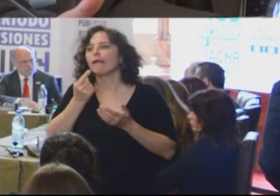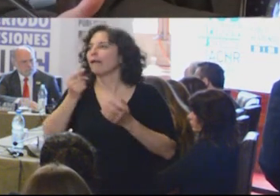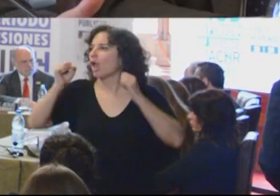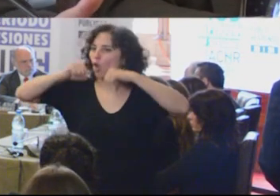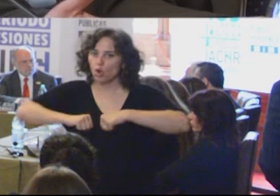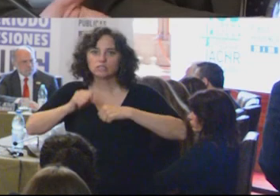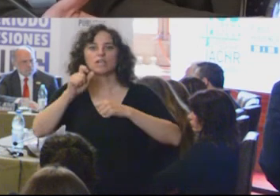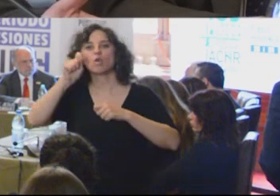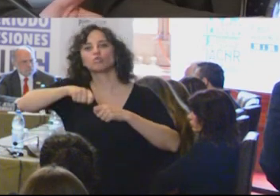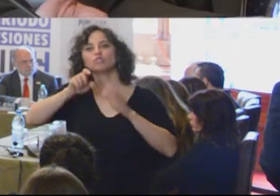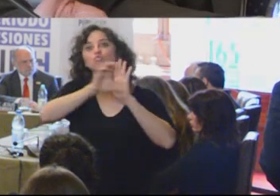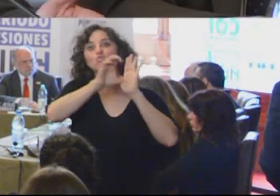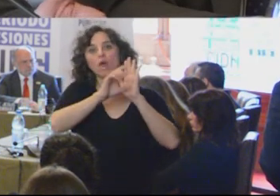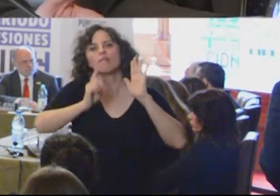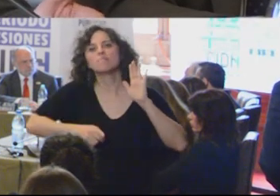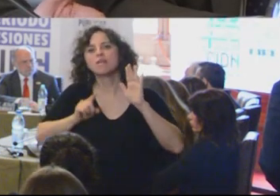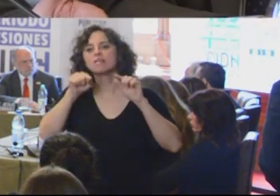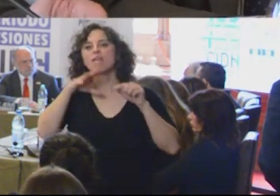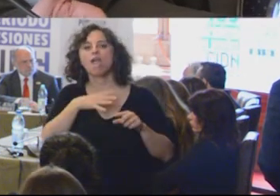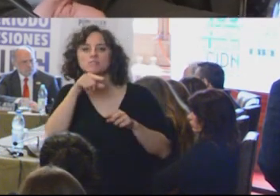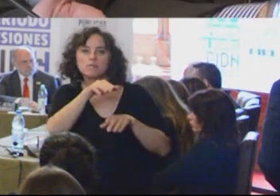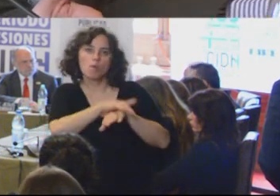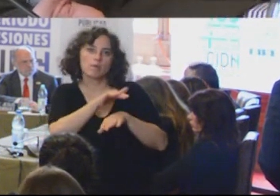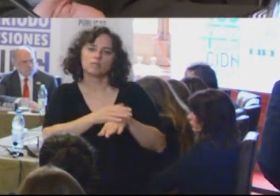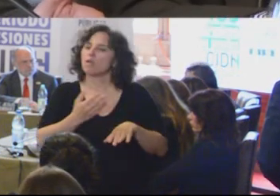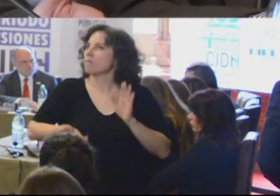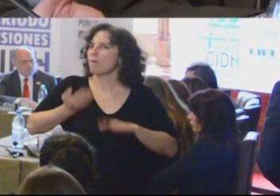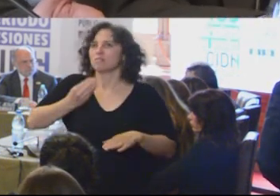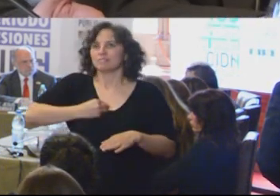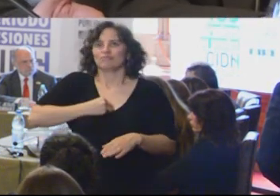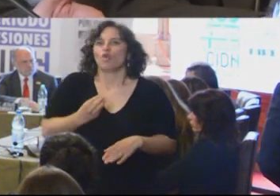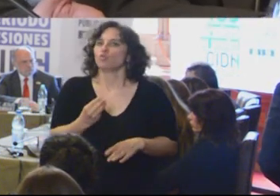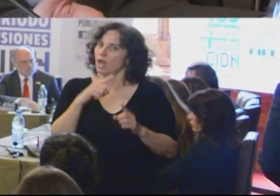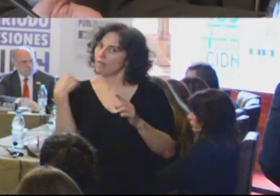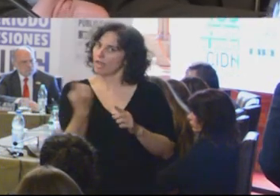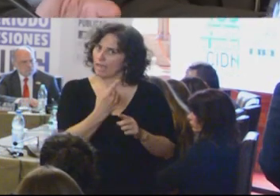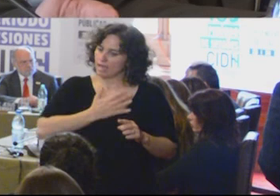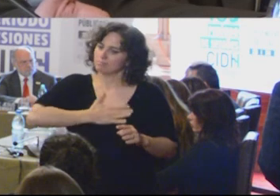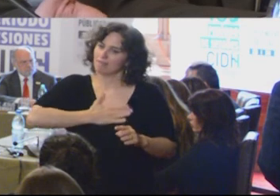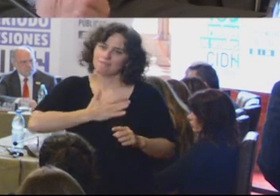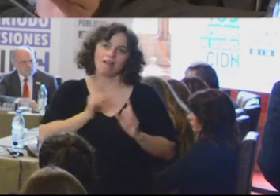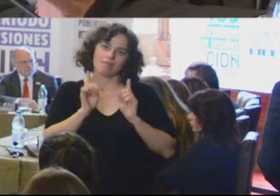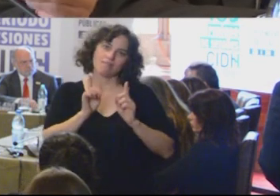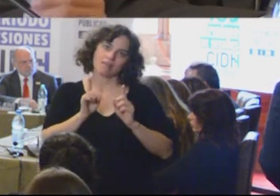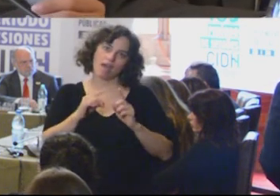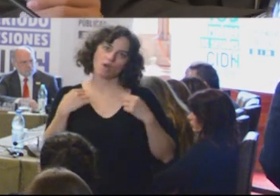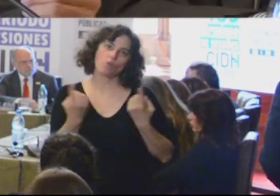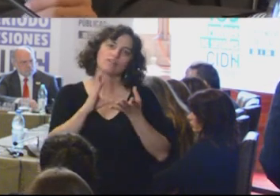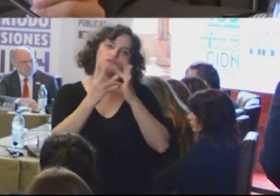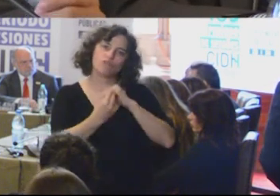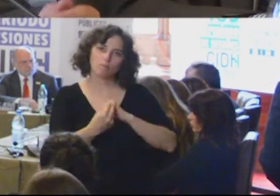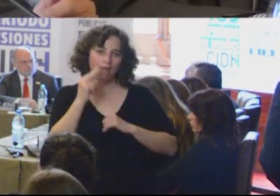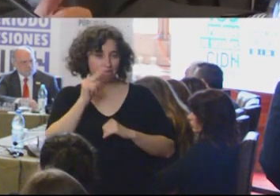constitucional y tenemos la mayor vocación de que esa se satisfagan desde luego a nuestra manera de ver